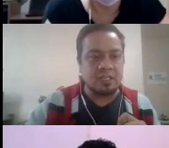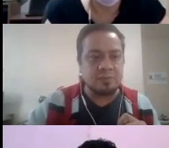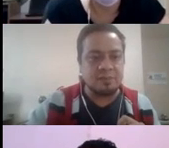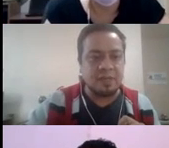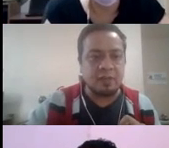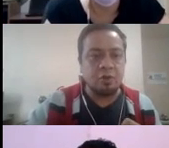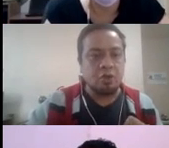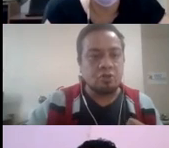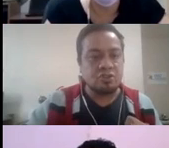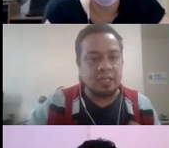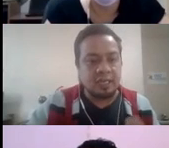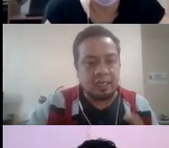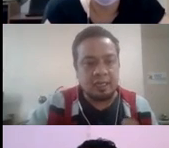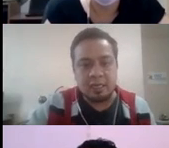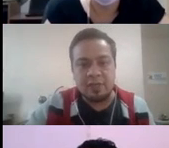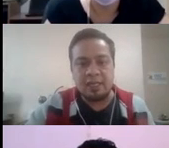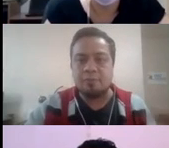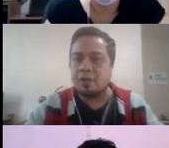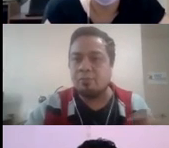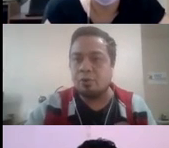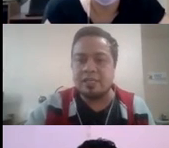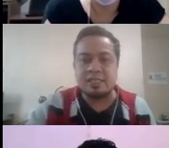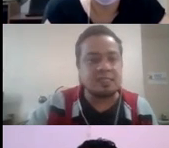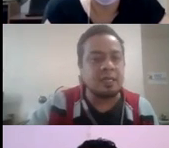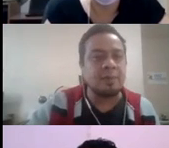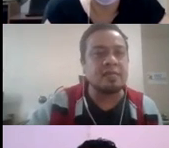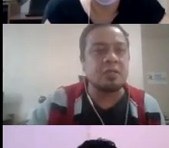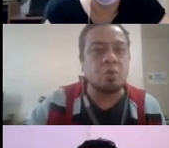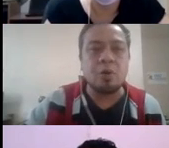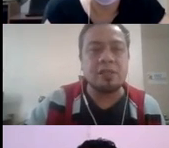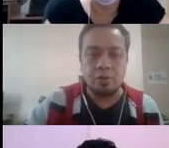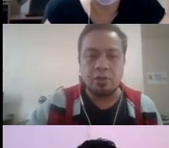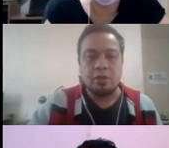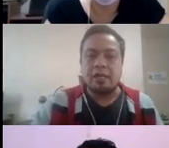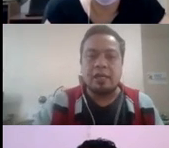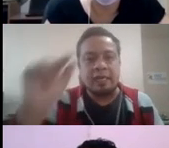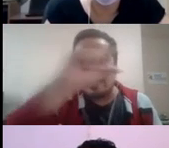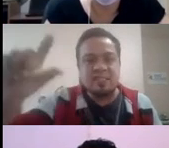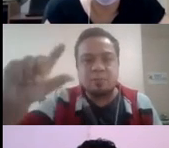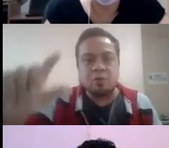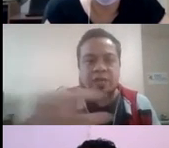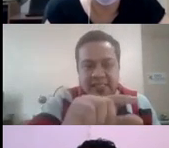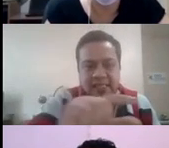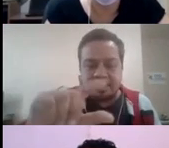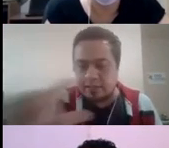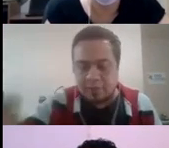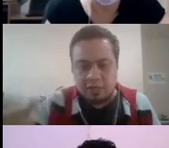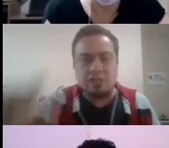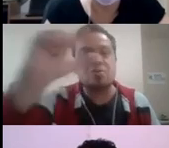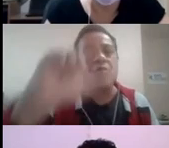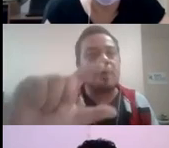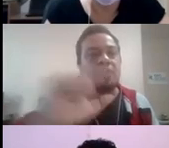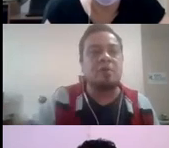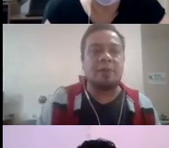bien especificado. Entonces, en la que viene, por ejemplo, esta es en la página 104. Ahí se puede localizar, es este pequeño